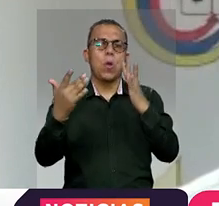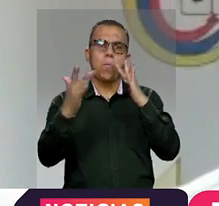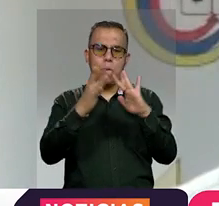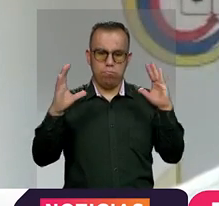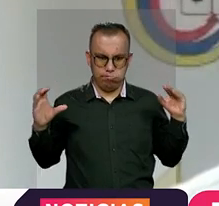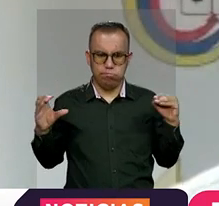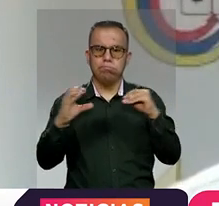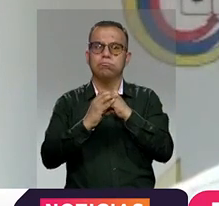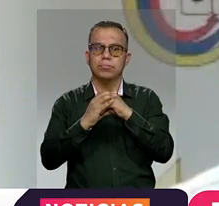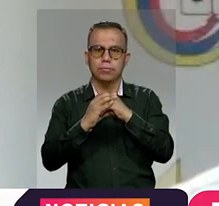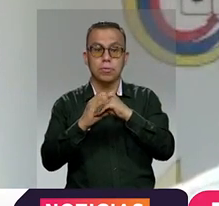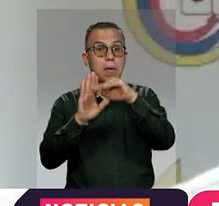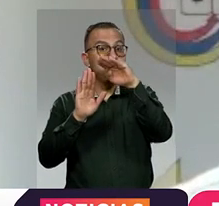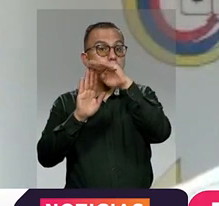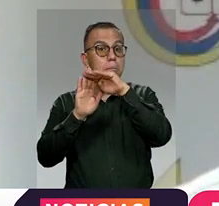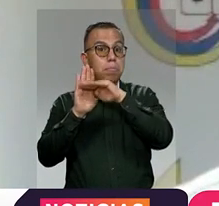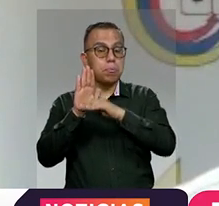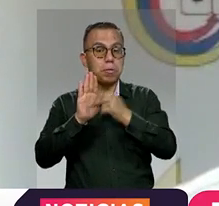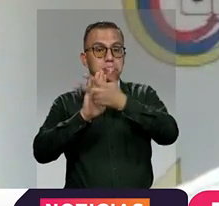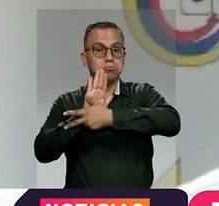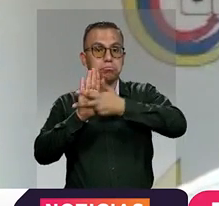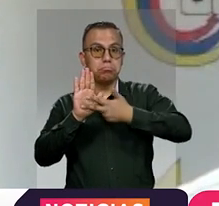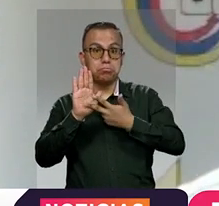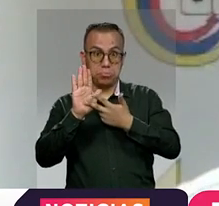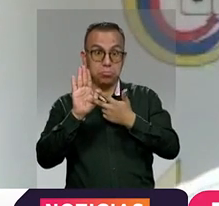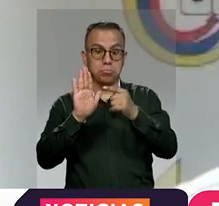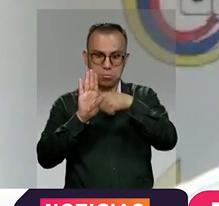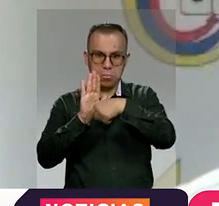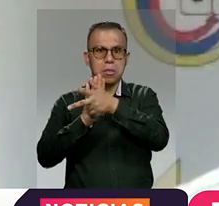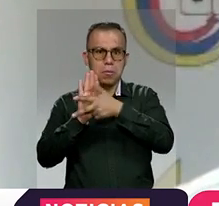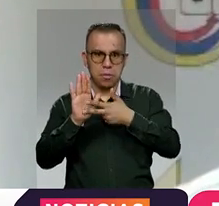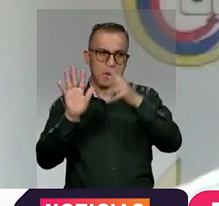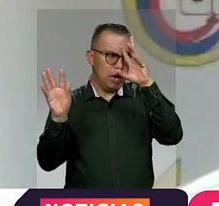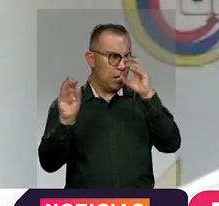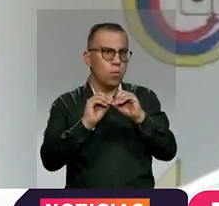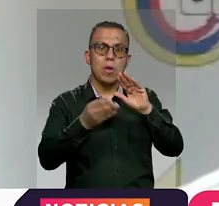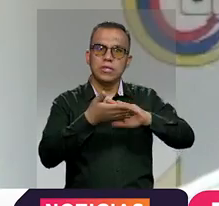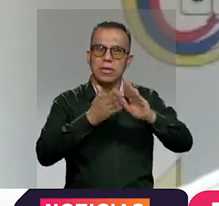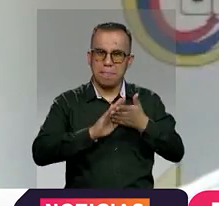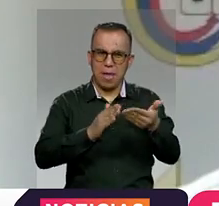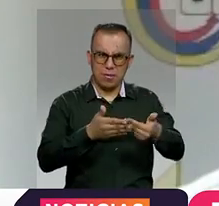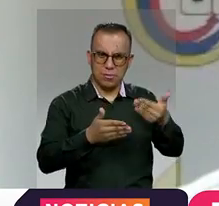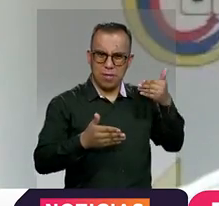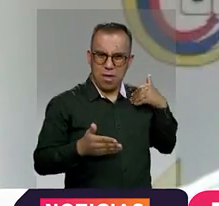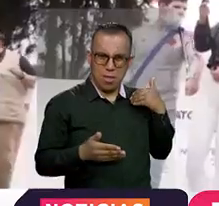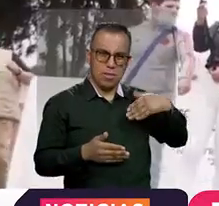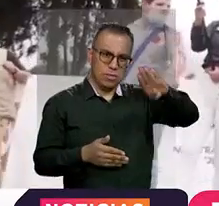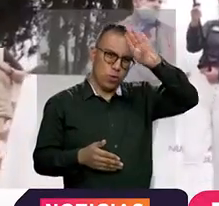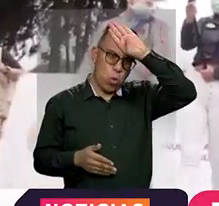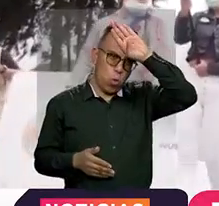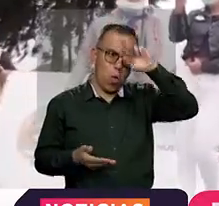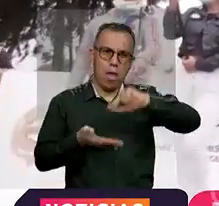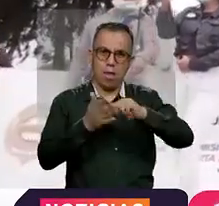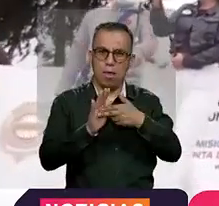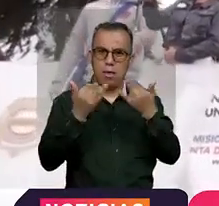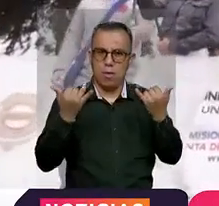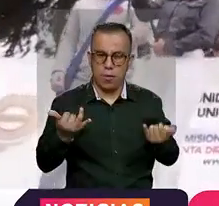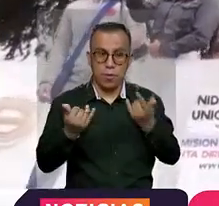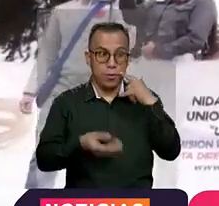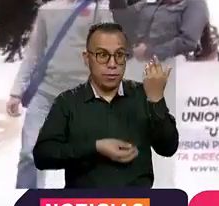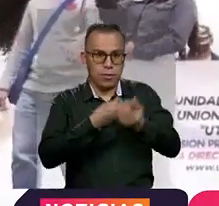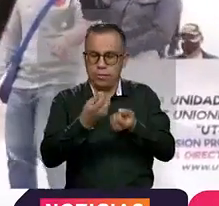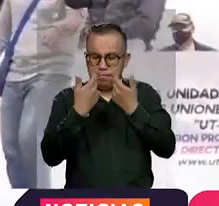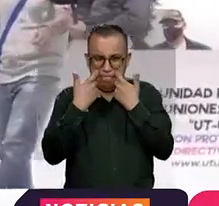ajustado a la constitución política, al acuerdo de paz que se firmó entre el Estado colombiano. La CUD aseguró que no